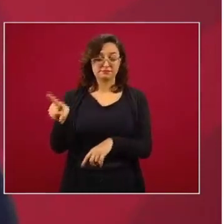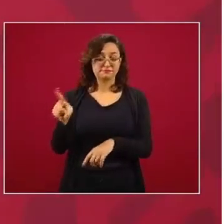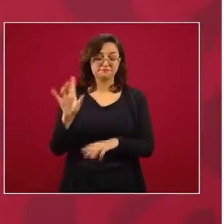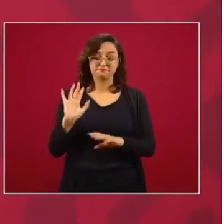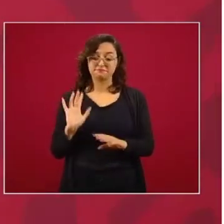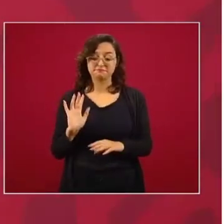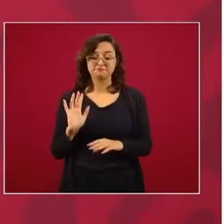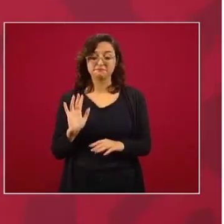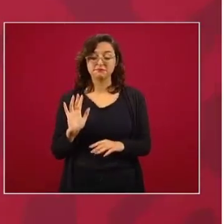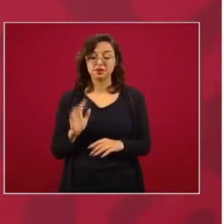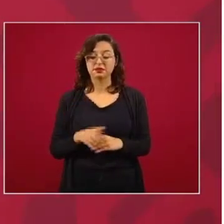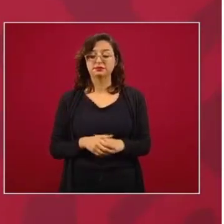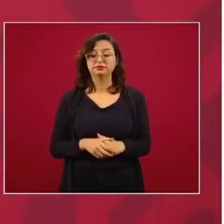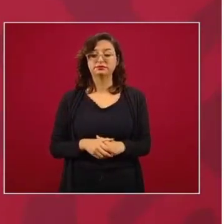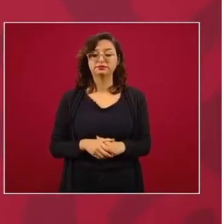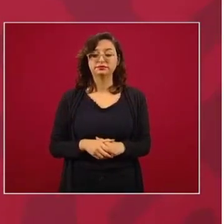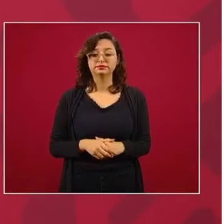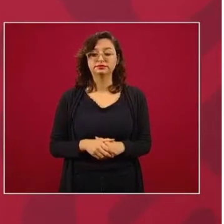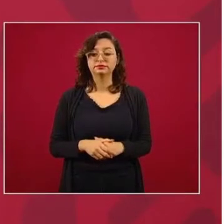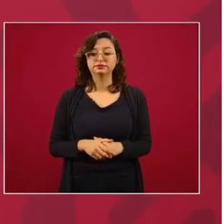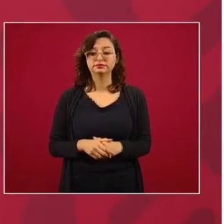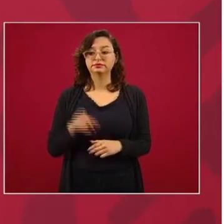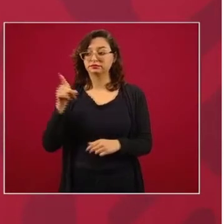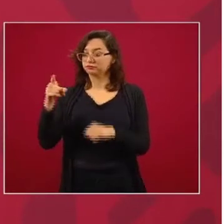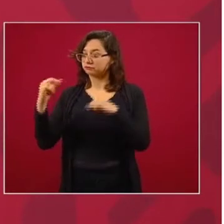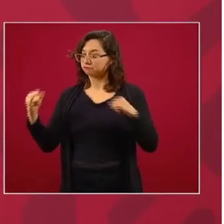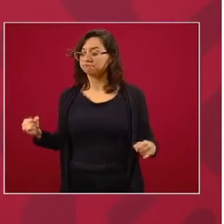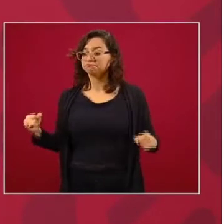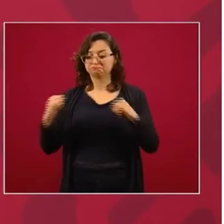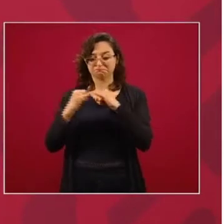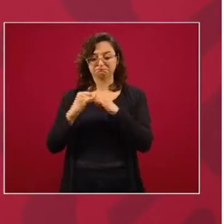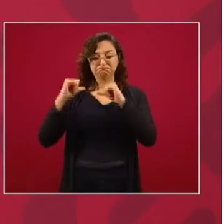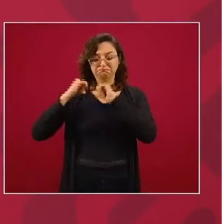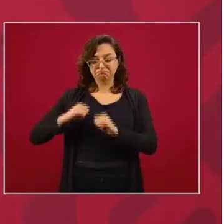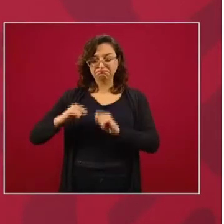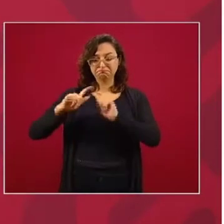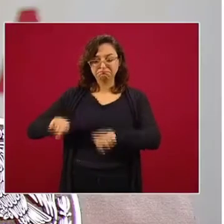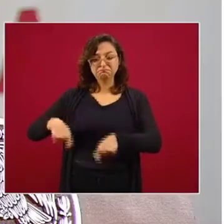este asunto, es la instancia competente,